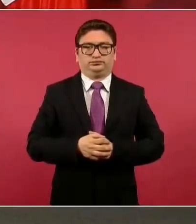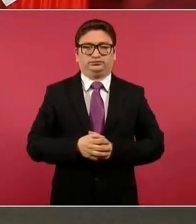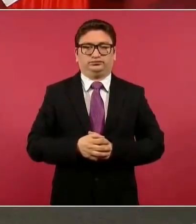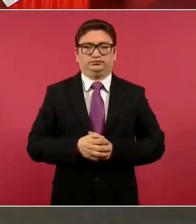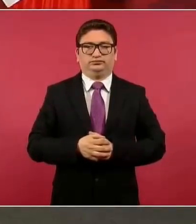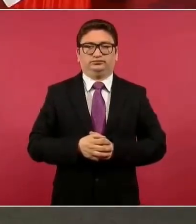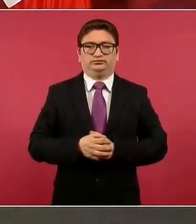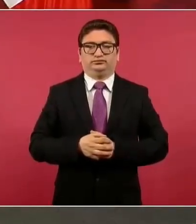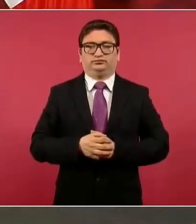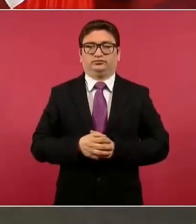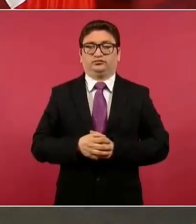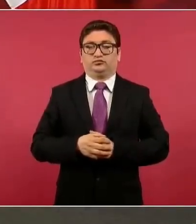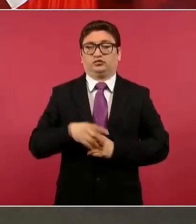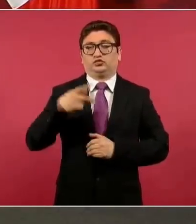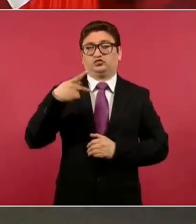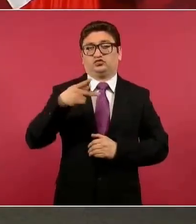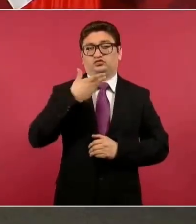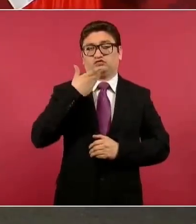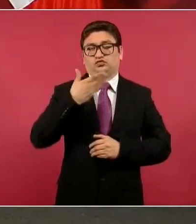Creando un andamiaje